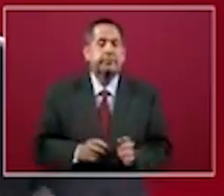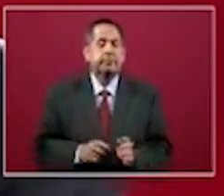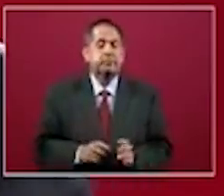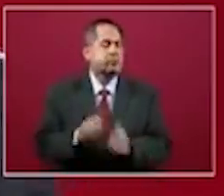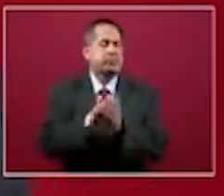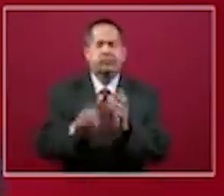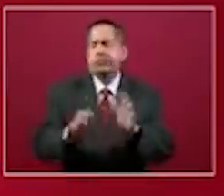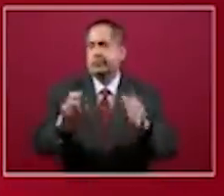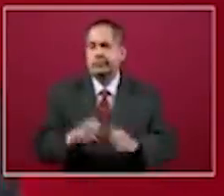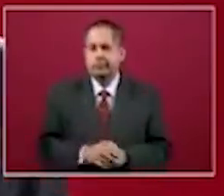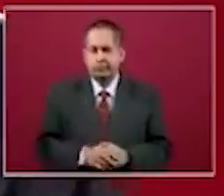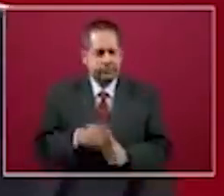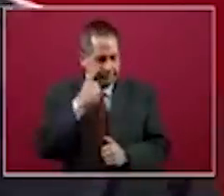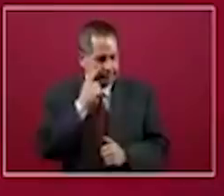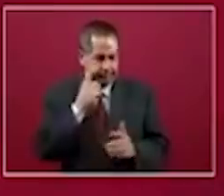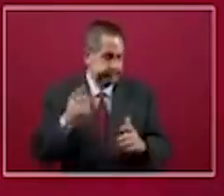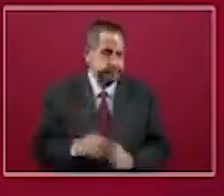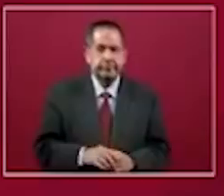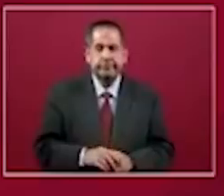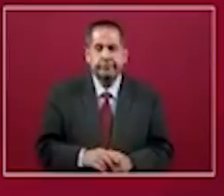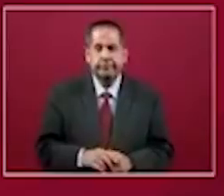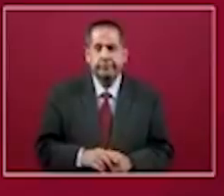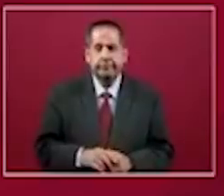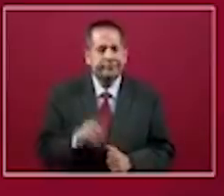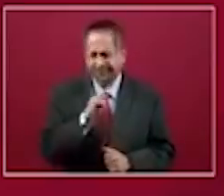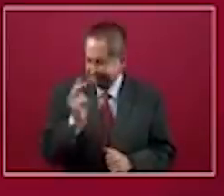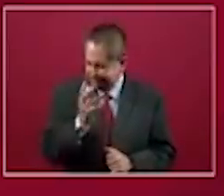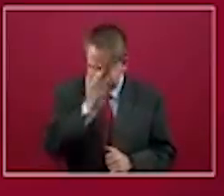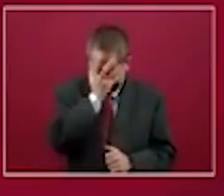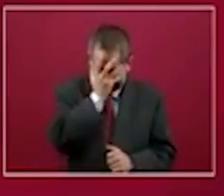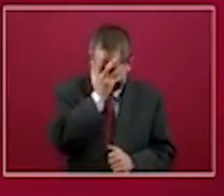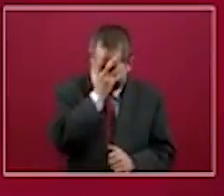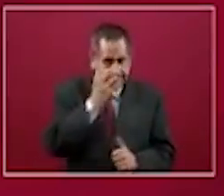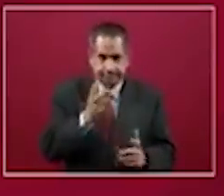Por ejemplo, fíjense qué vergüenza